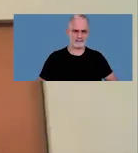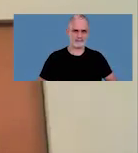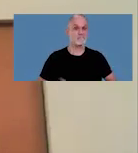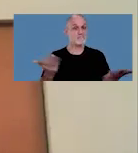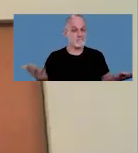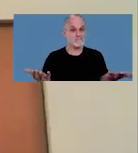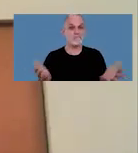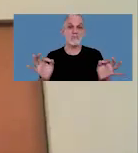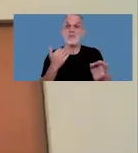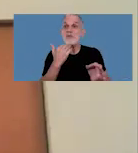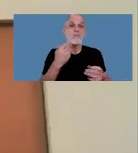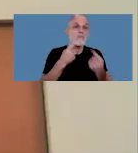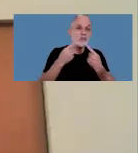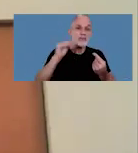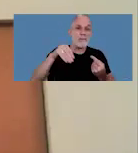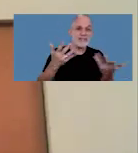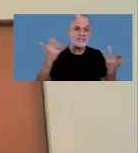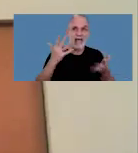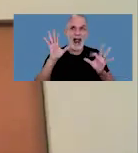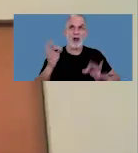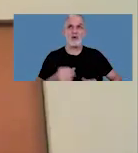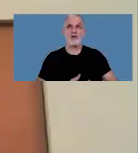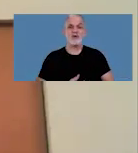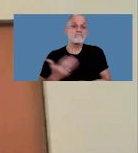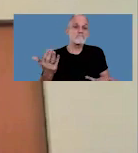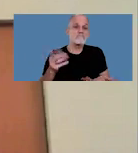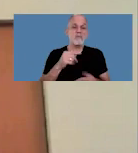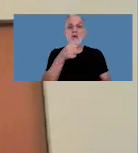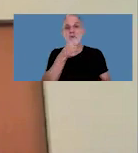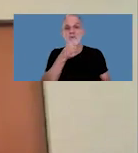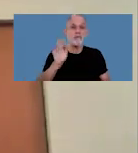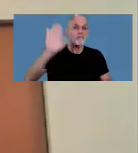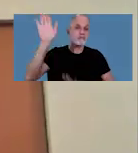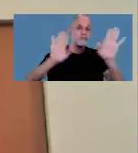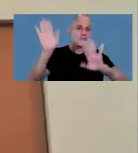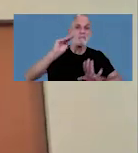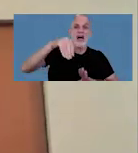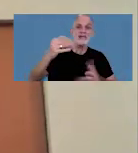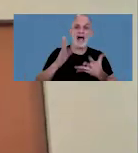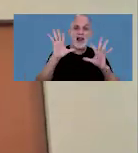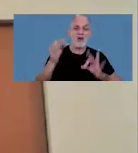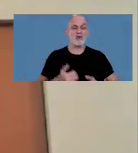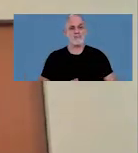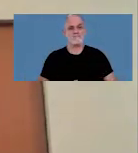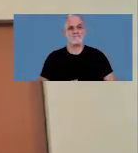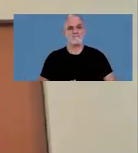Bueno, no sé si alguna persona que está escuchando la charla tiene alguna pregunta más para hacer.